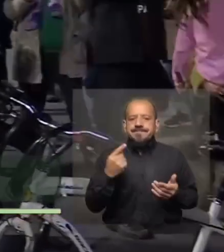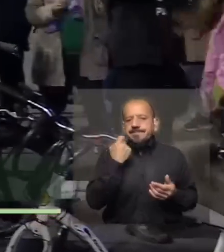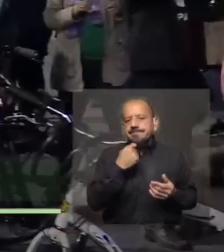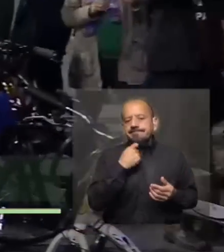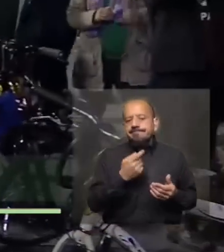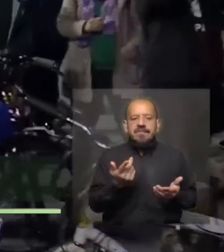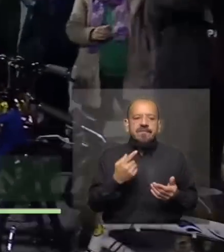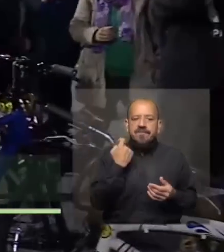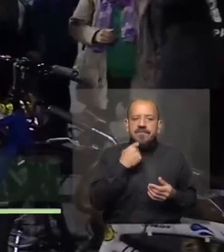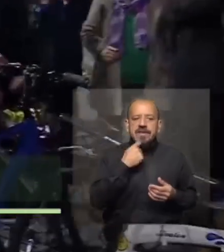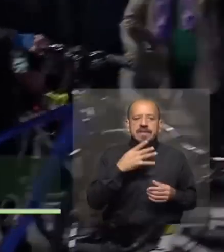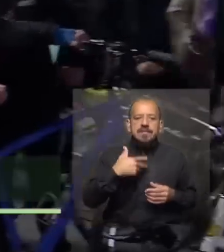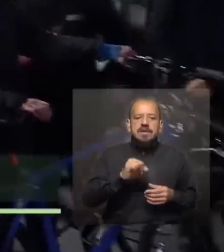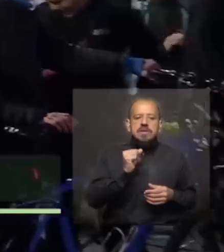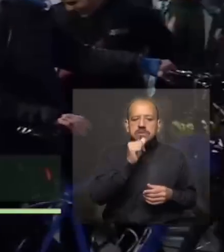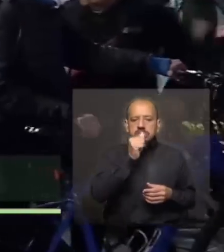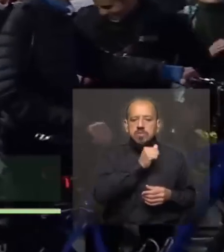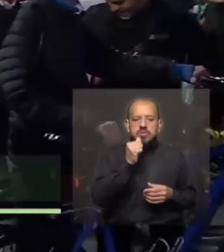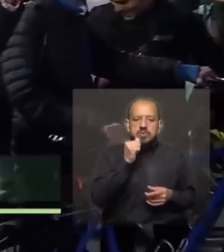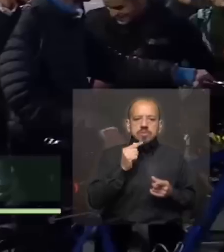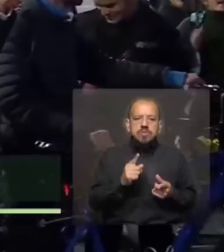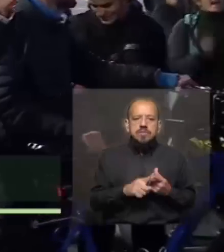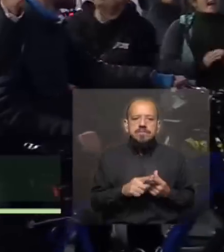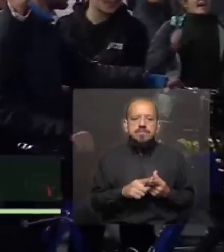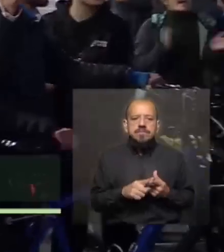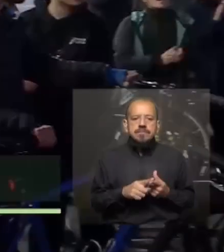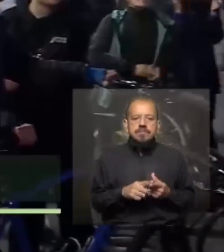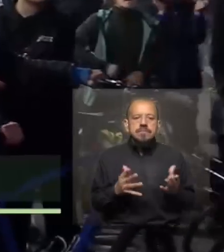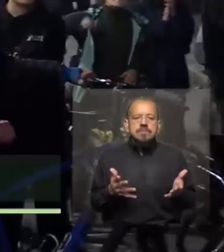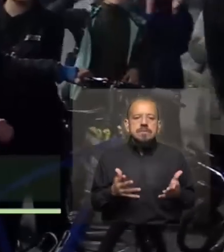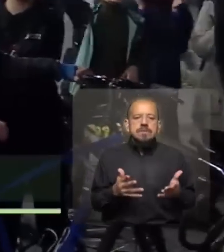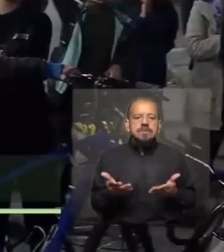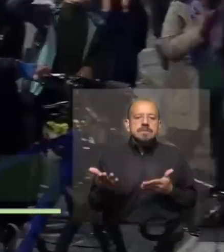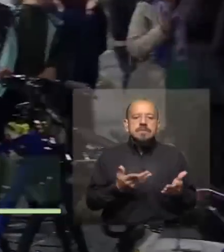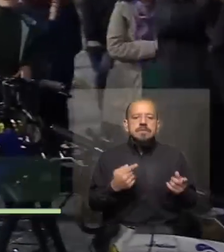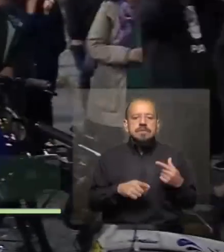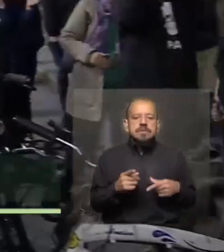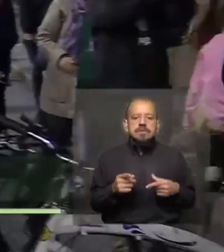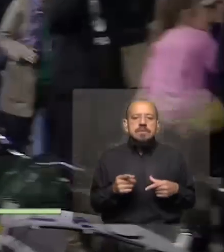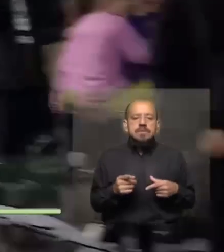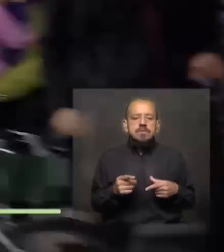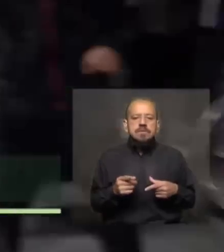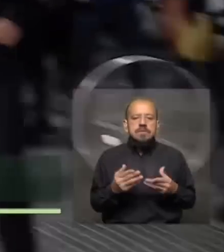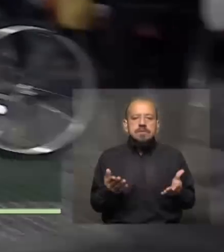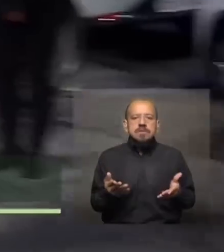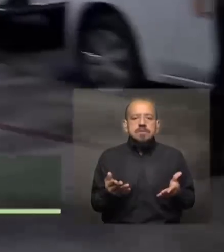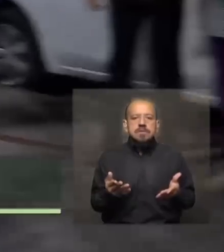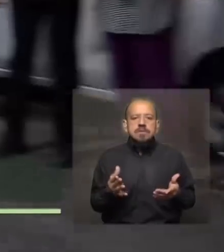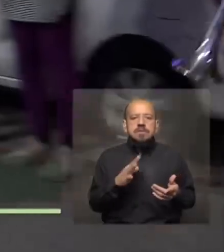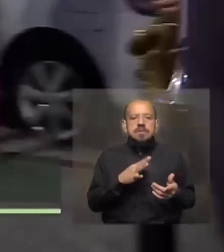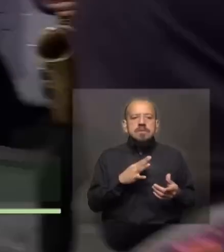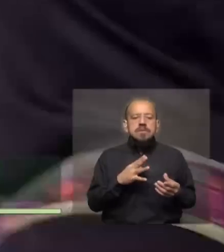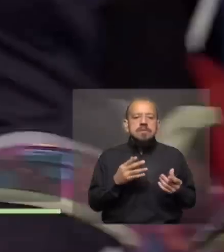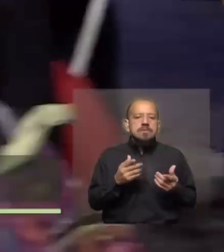que se tomar en este momento de otorgar bienvenida sea muchos de los que estamos acá